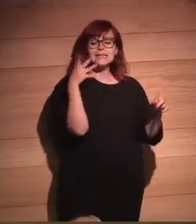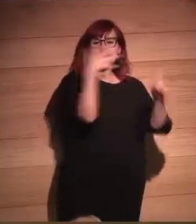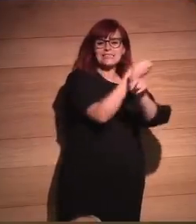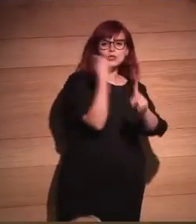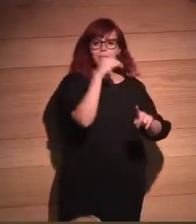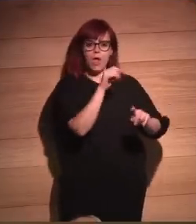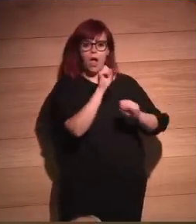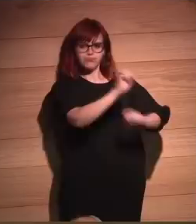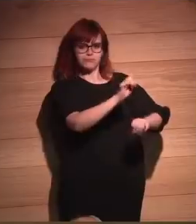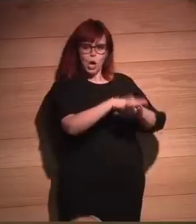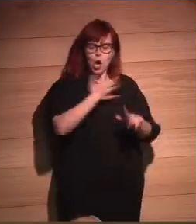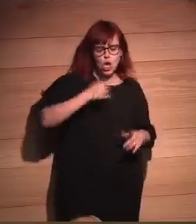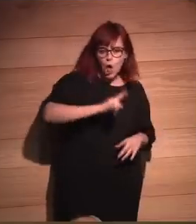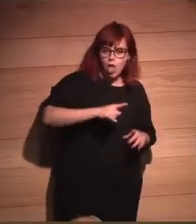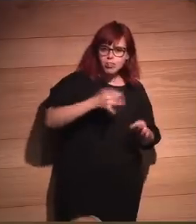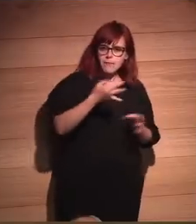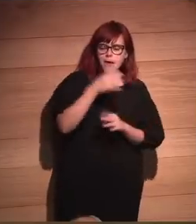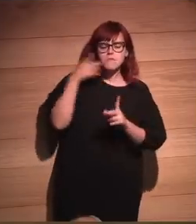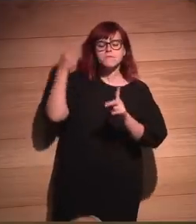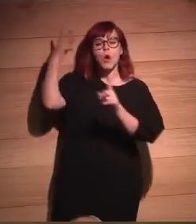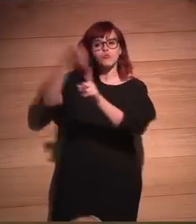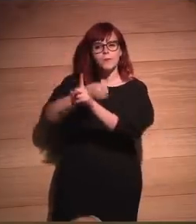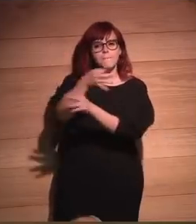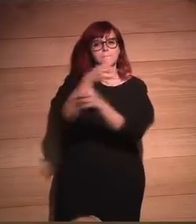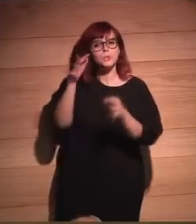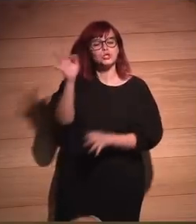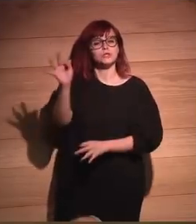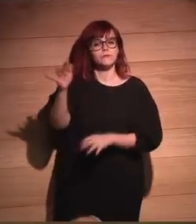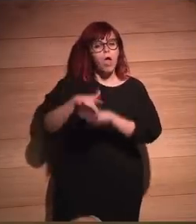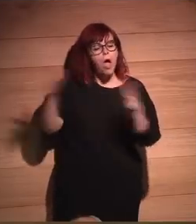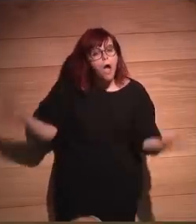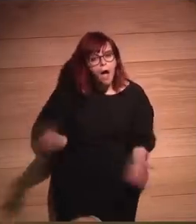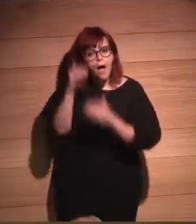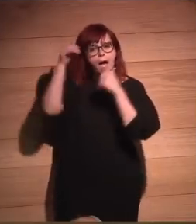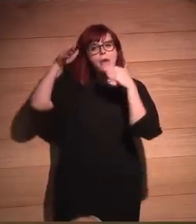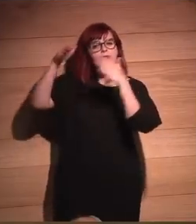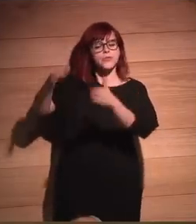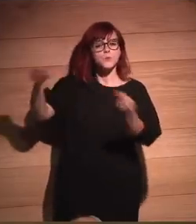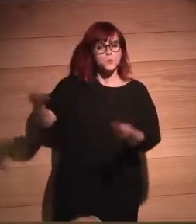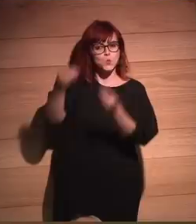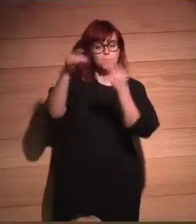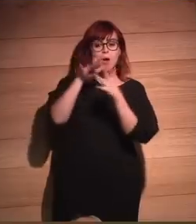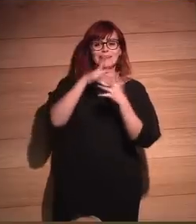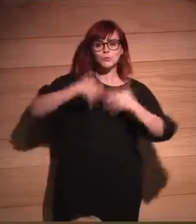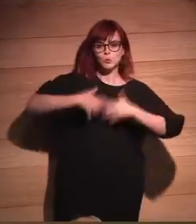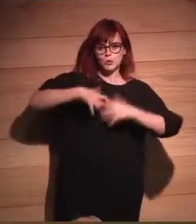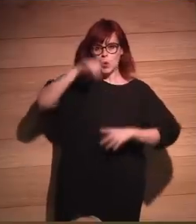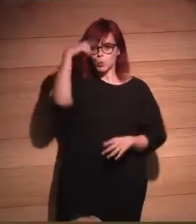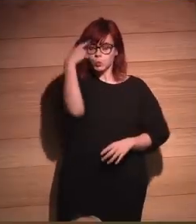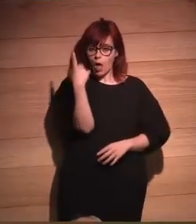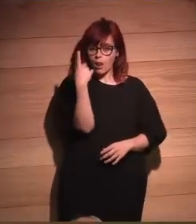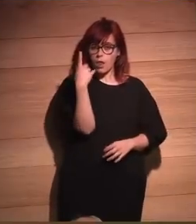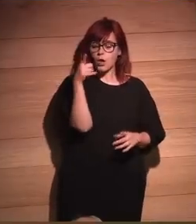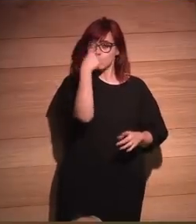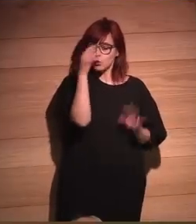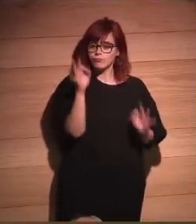ser medio zombies. O sea, yo creo que ahí es donde tenemos que poner el énfasis, porque realmente la industria cultural, y la industria